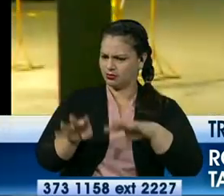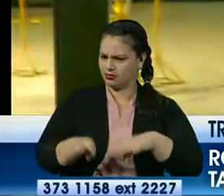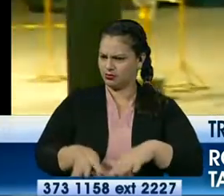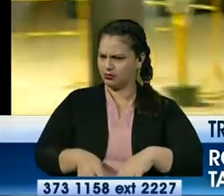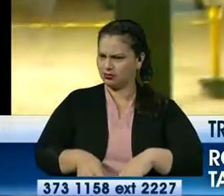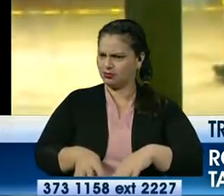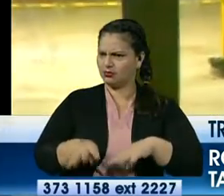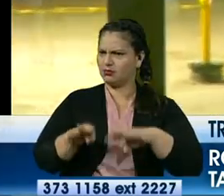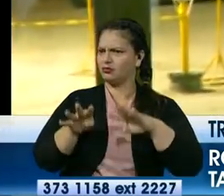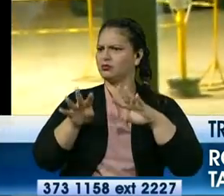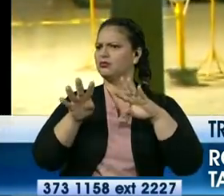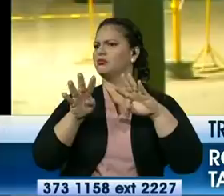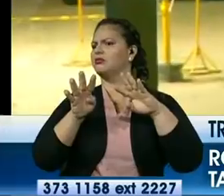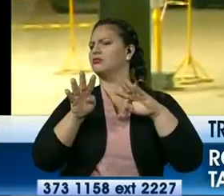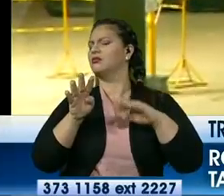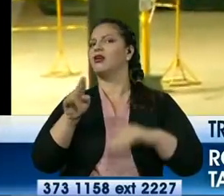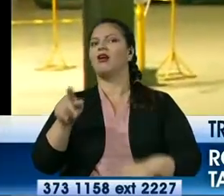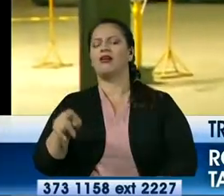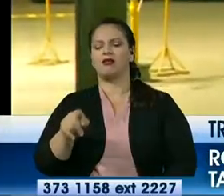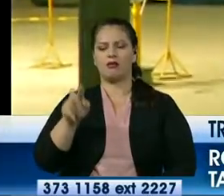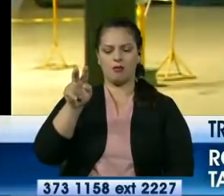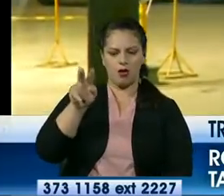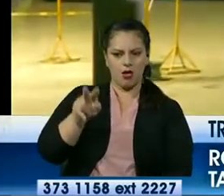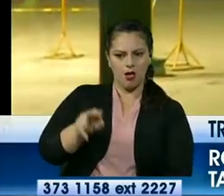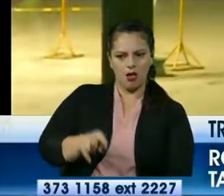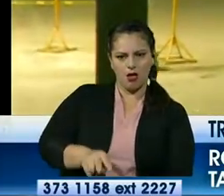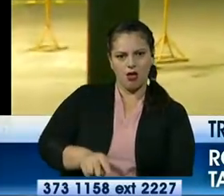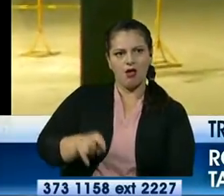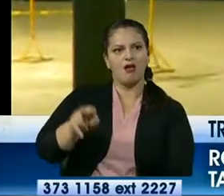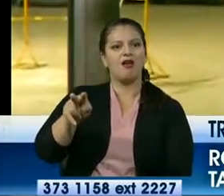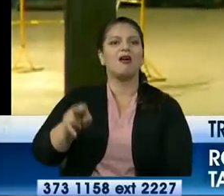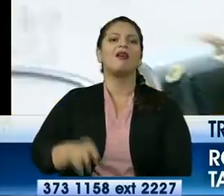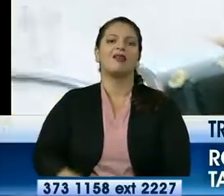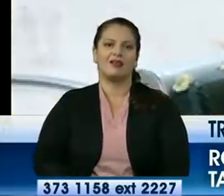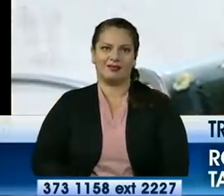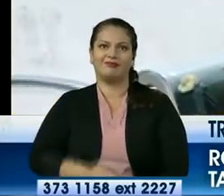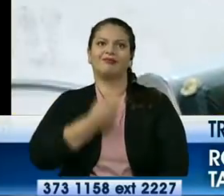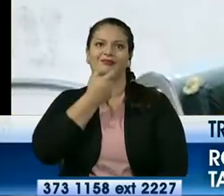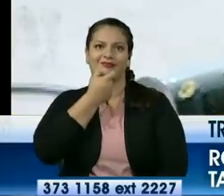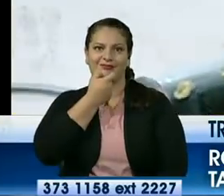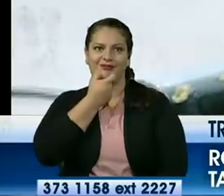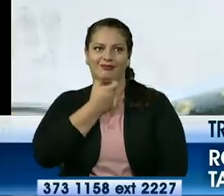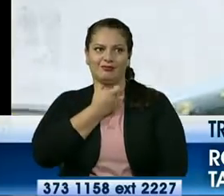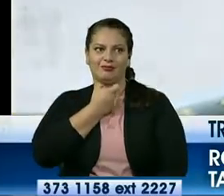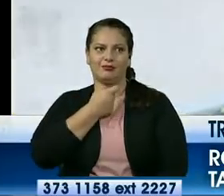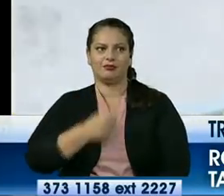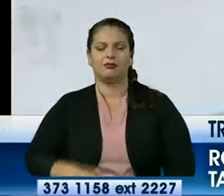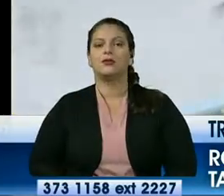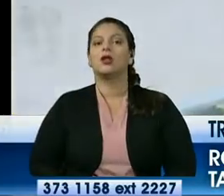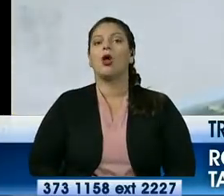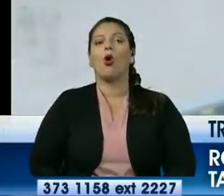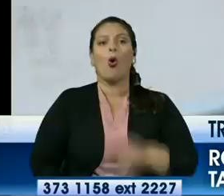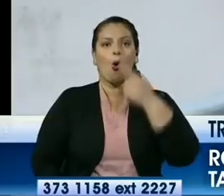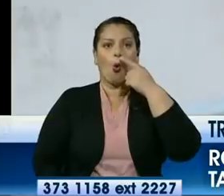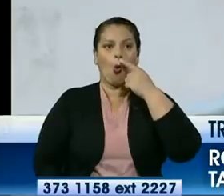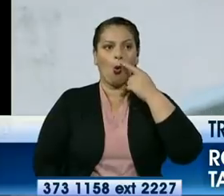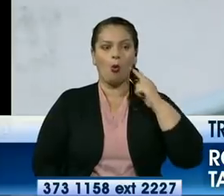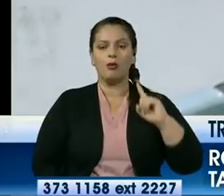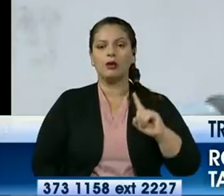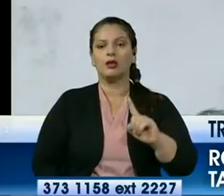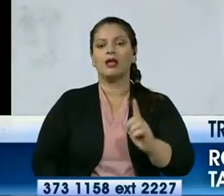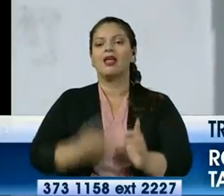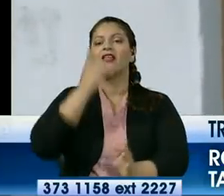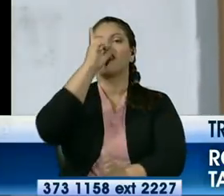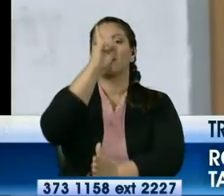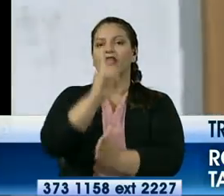Según el denunciante, el individuo le robó el teléfono celular mientras circulaba por las calles José Mascote y 9